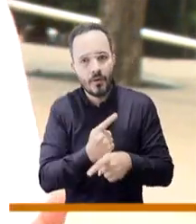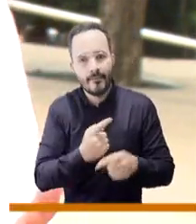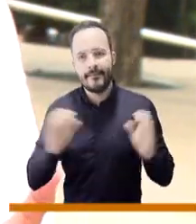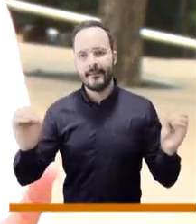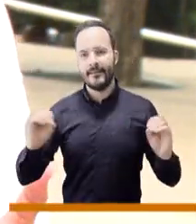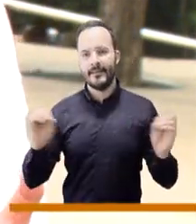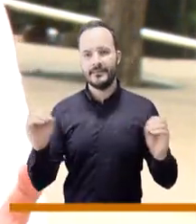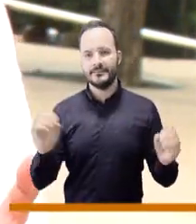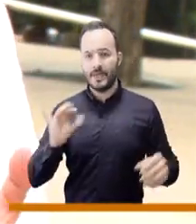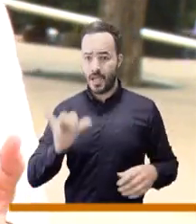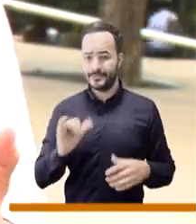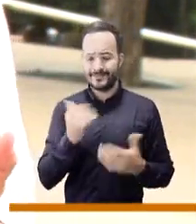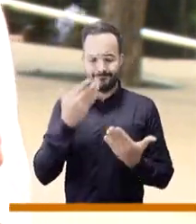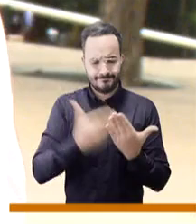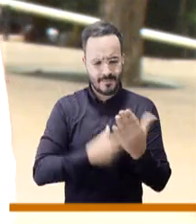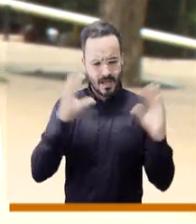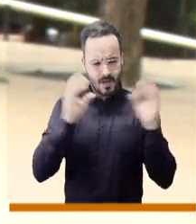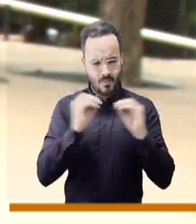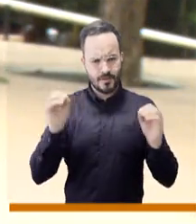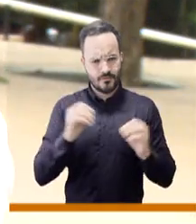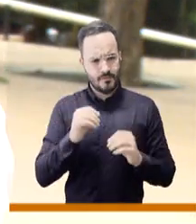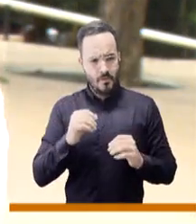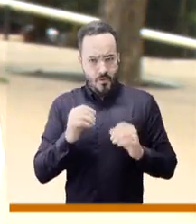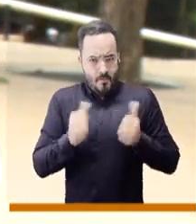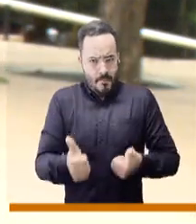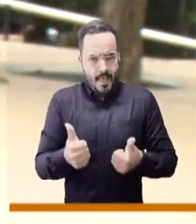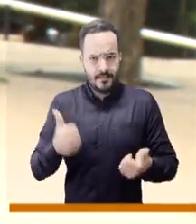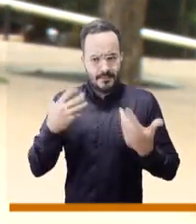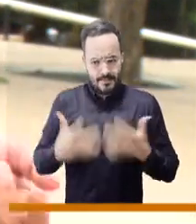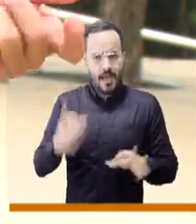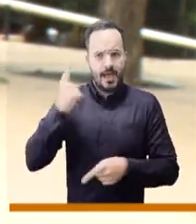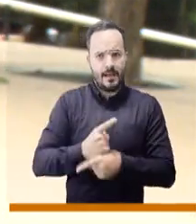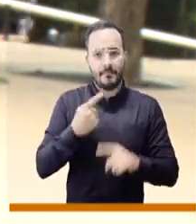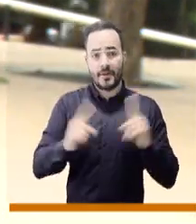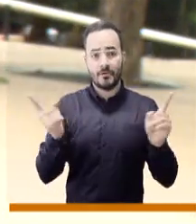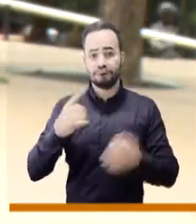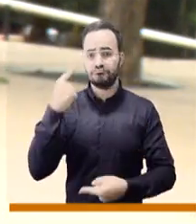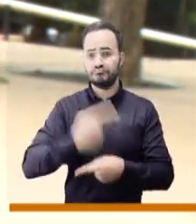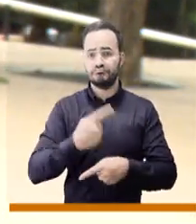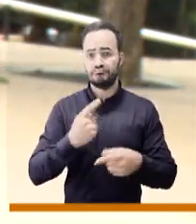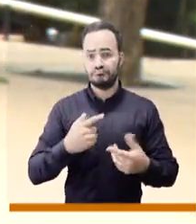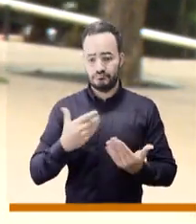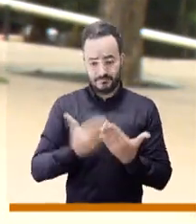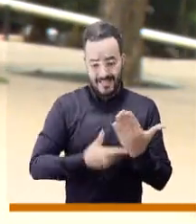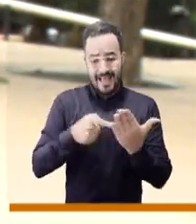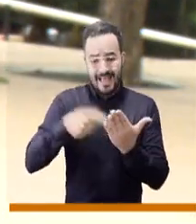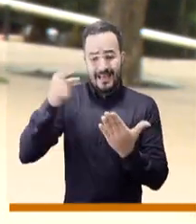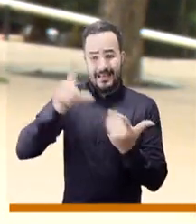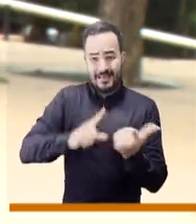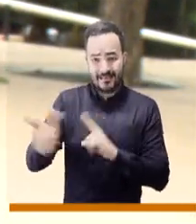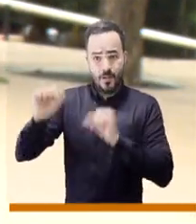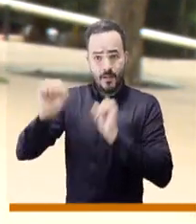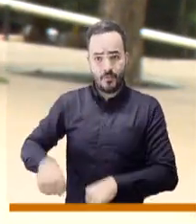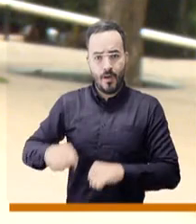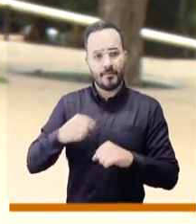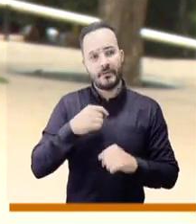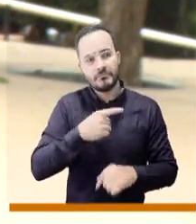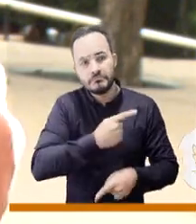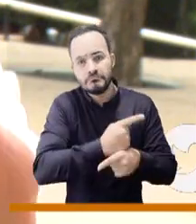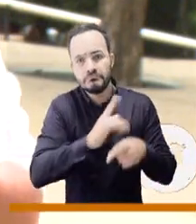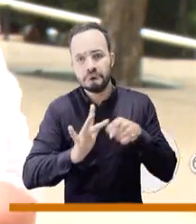un acuerdo municipal, pero que no se cumple. ¿Por qué no se cumple? Porque justo hace menos de un mes había en el